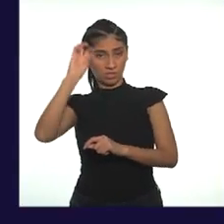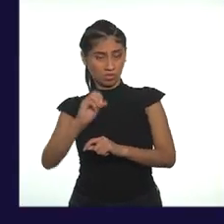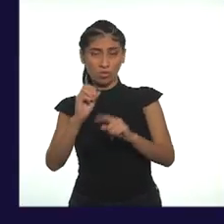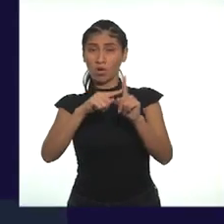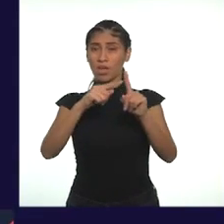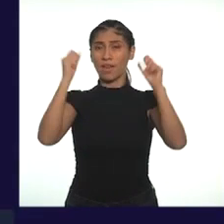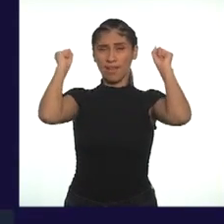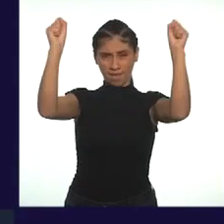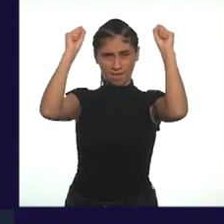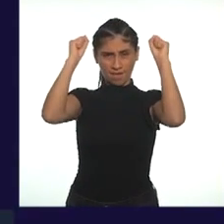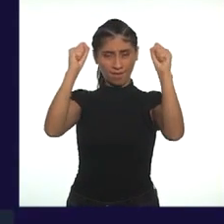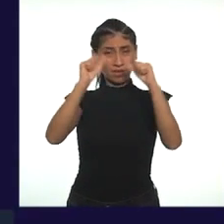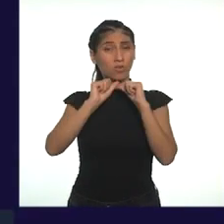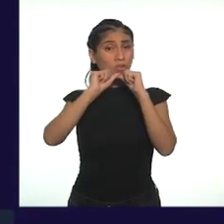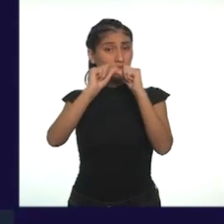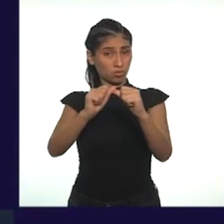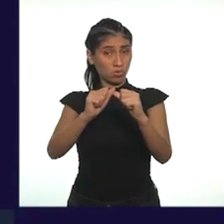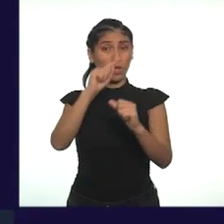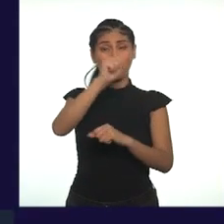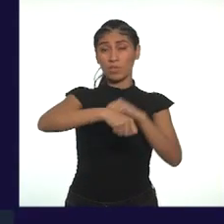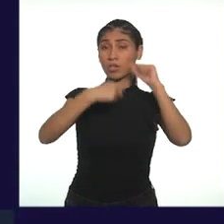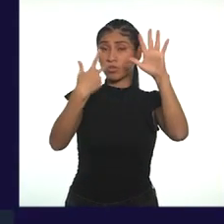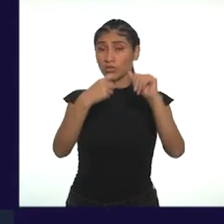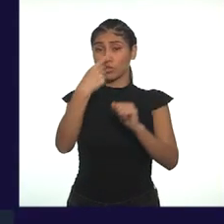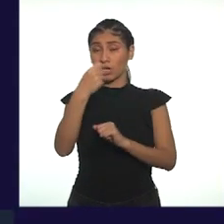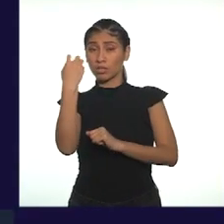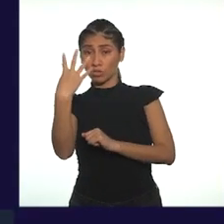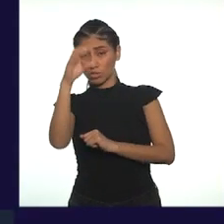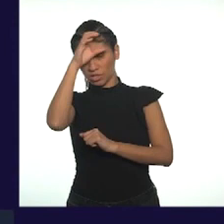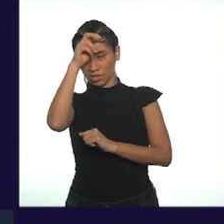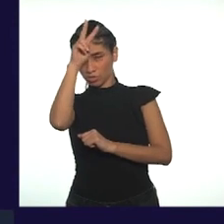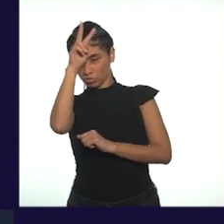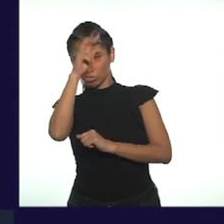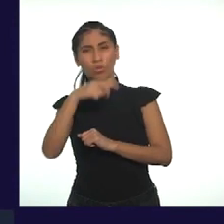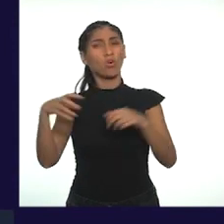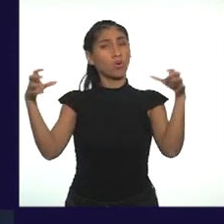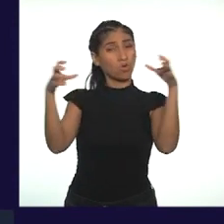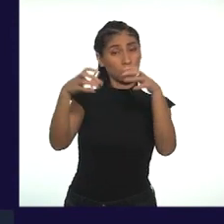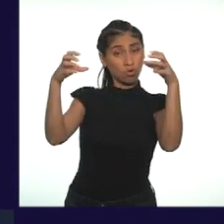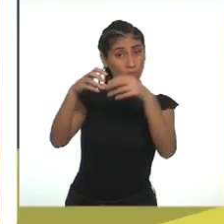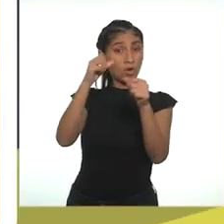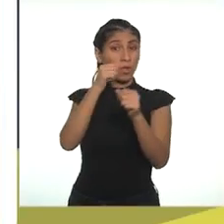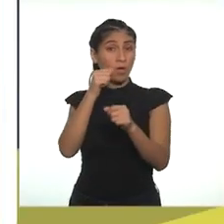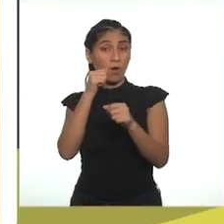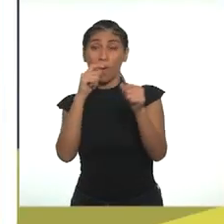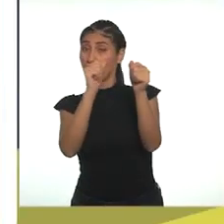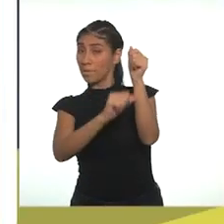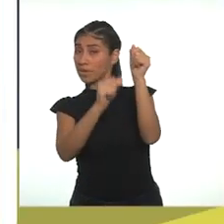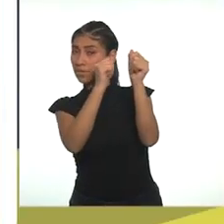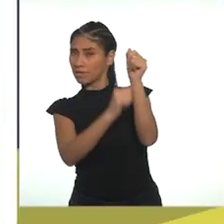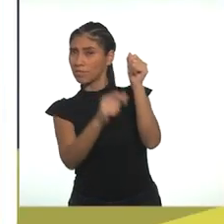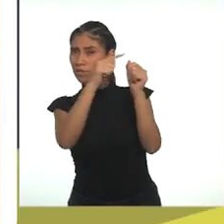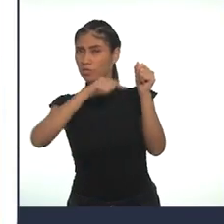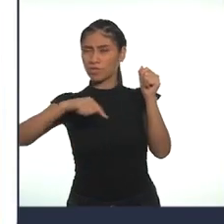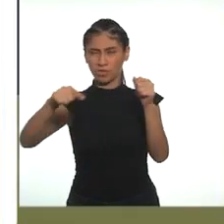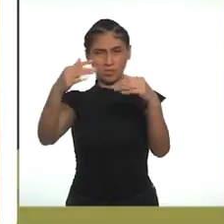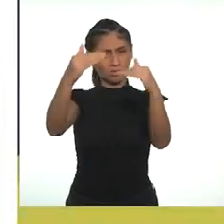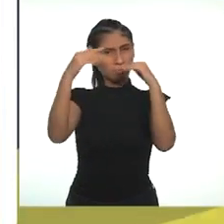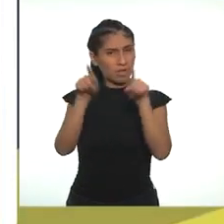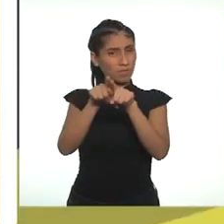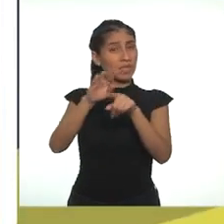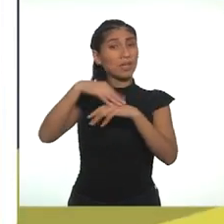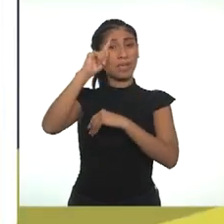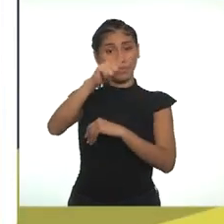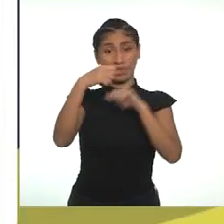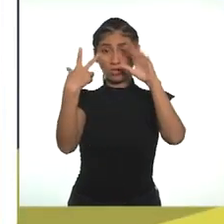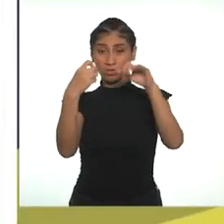1814 en Cusco, con la rebelión de los hermanos Angulo y Mateo Pumacahua. Después de todo esto, en